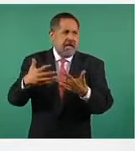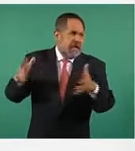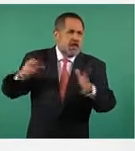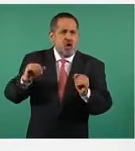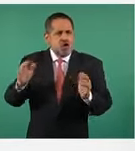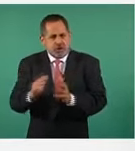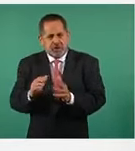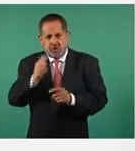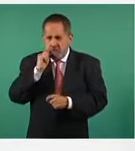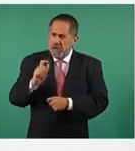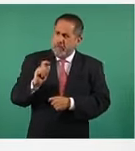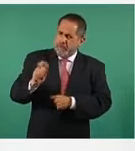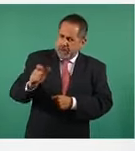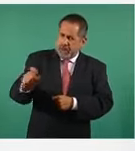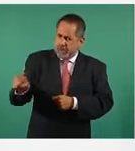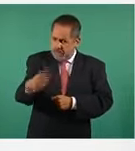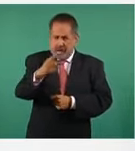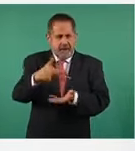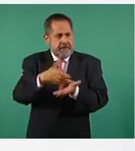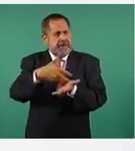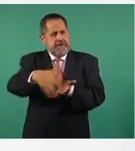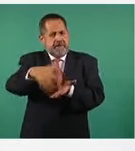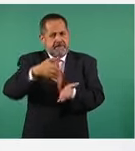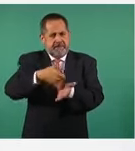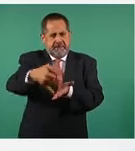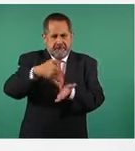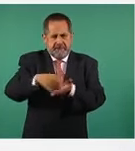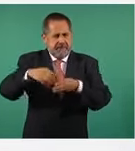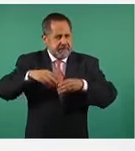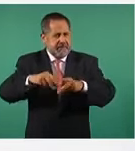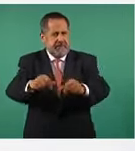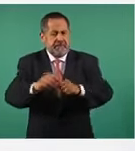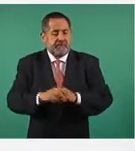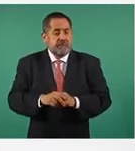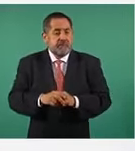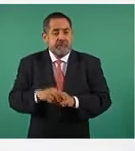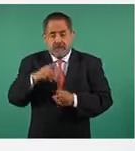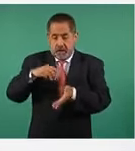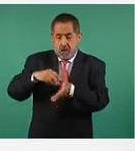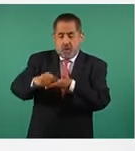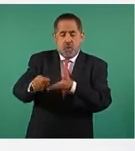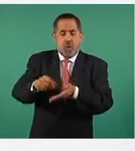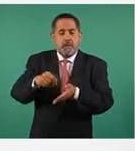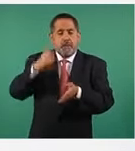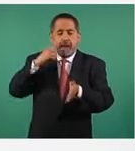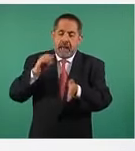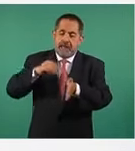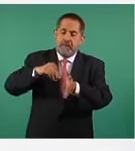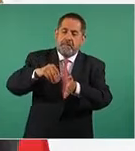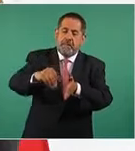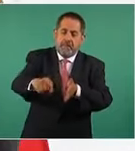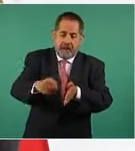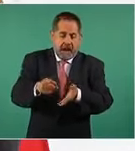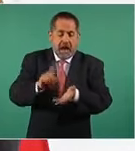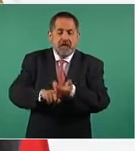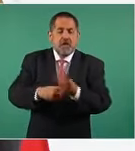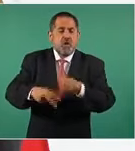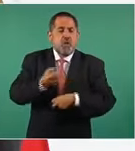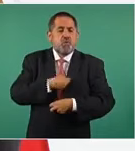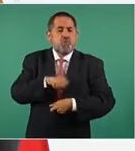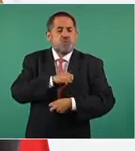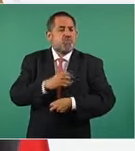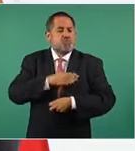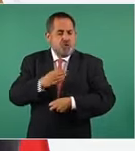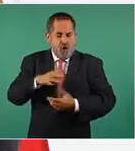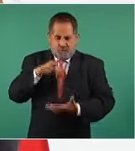o ejidatarios. Se entregan fertilizantes a todos los productores de Guerrero, que